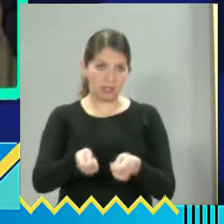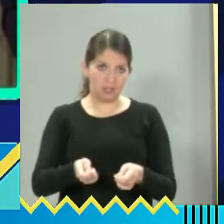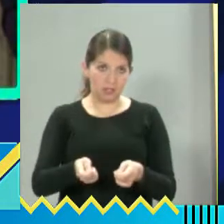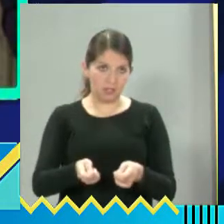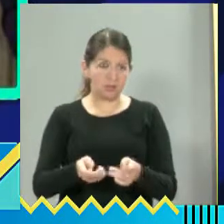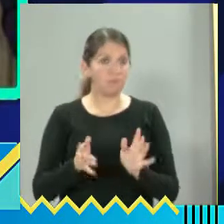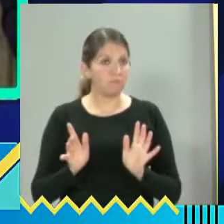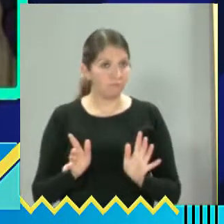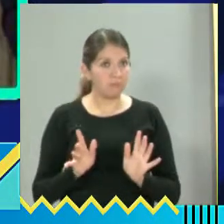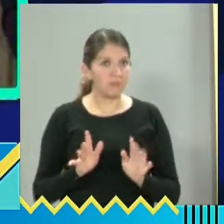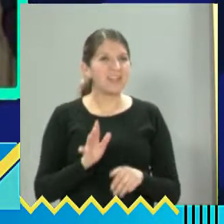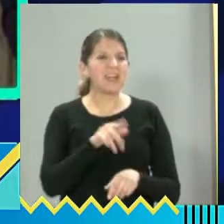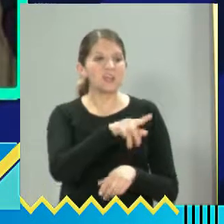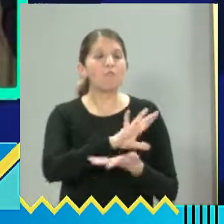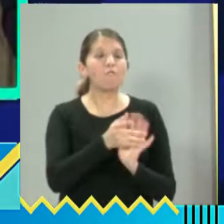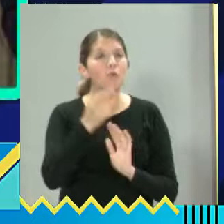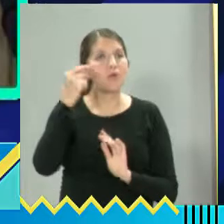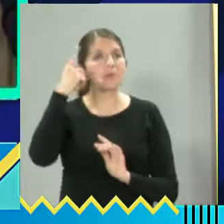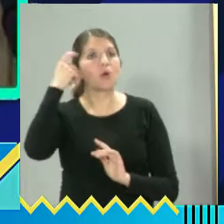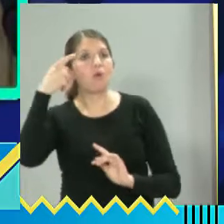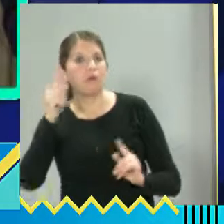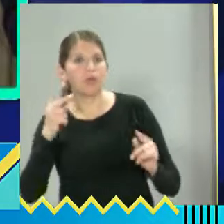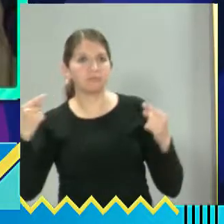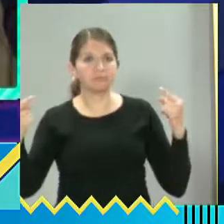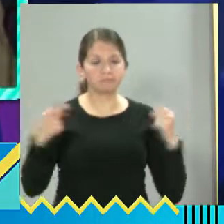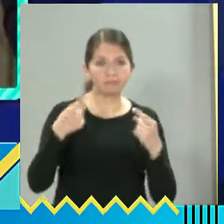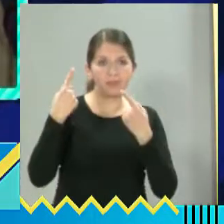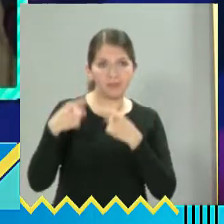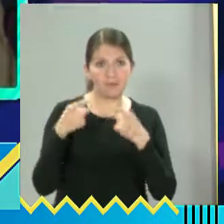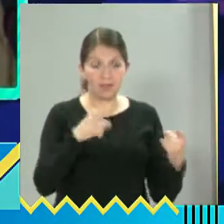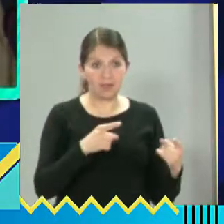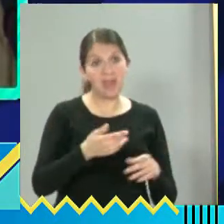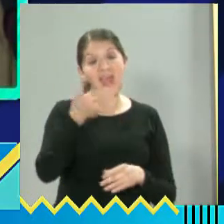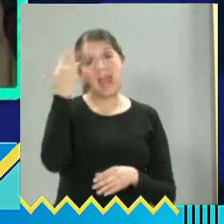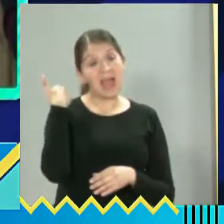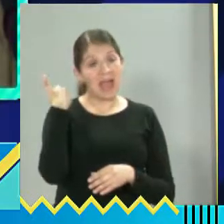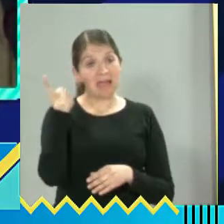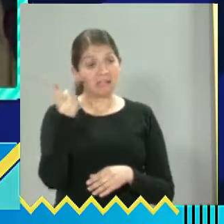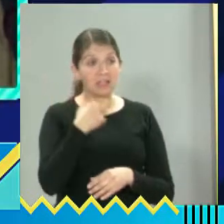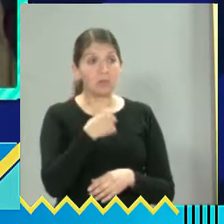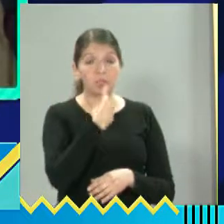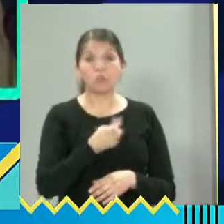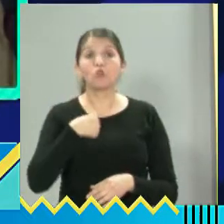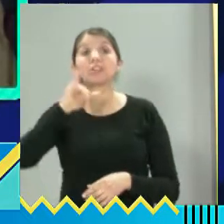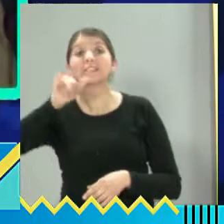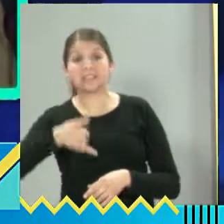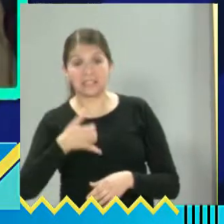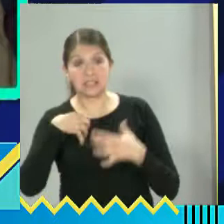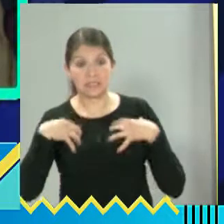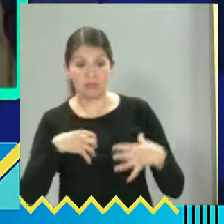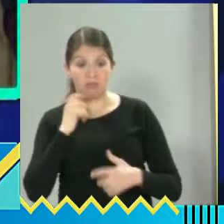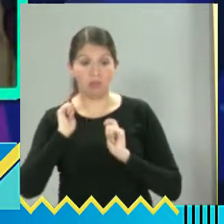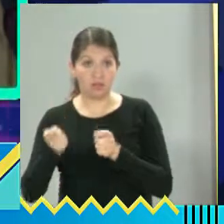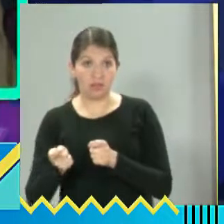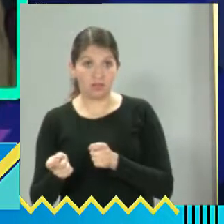donante. ¿Me entendés? Vos fíjate, esa es una manera psicológica de economía de la conducta de guiar